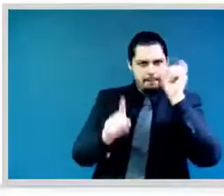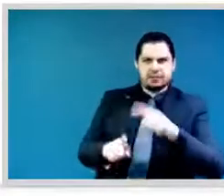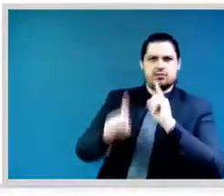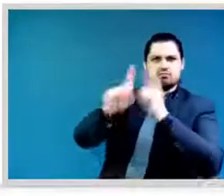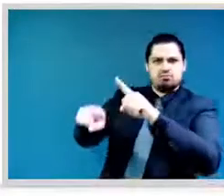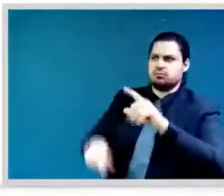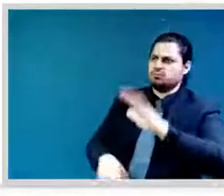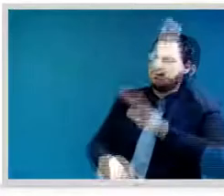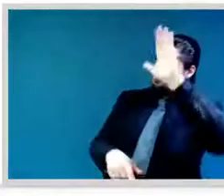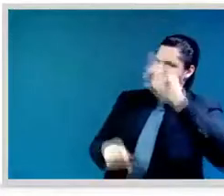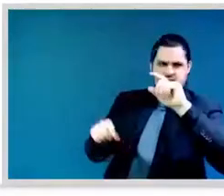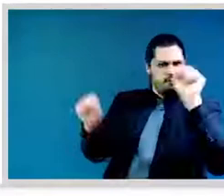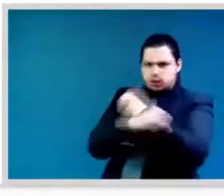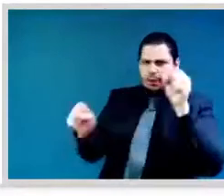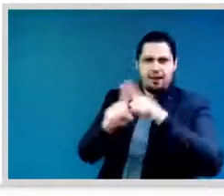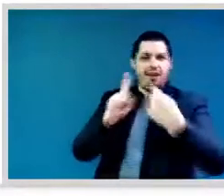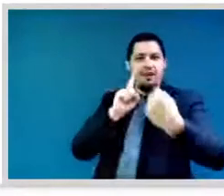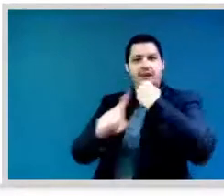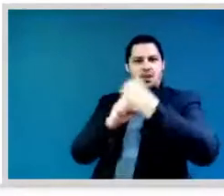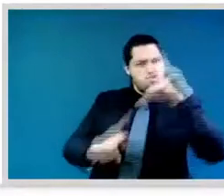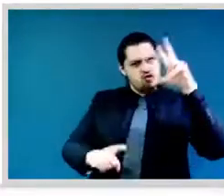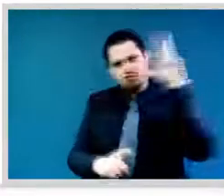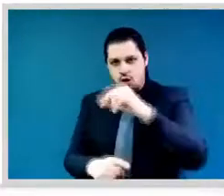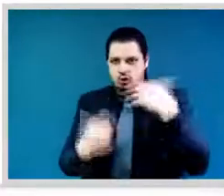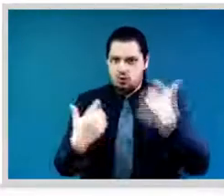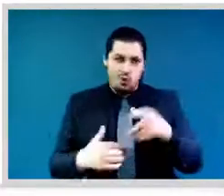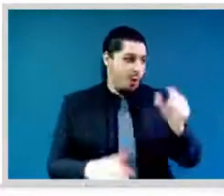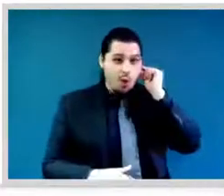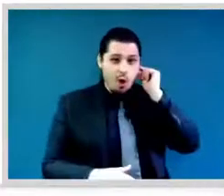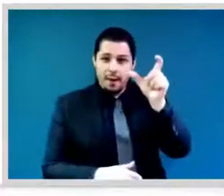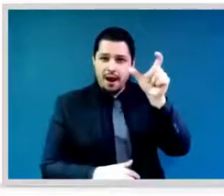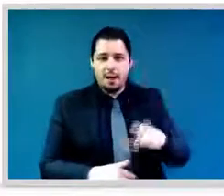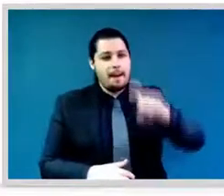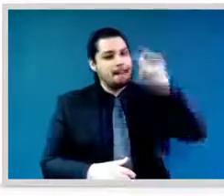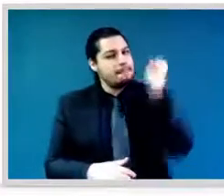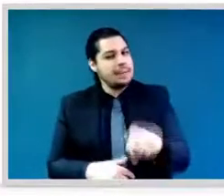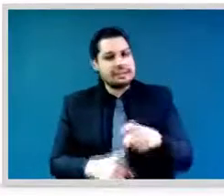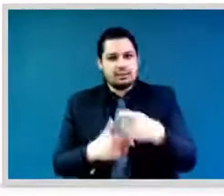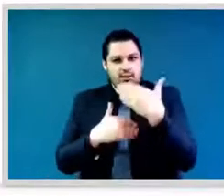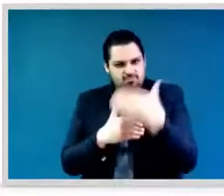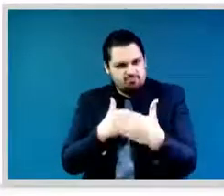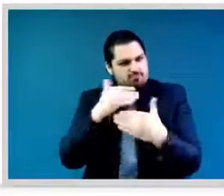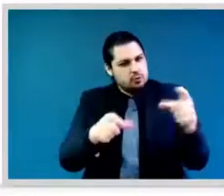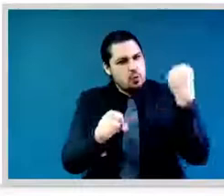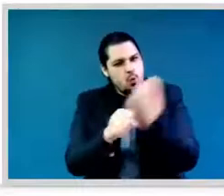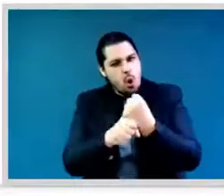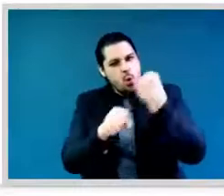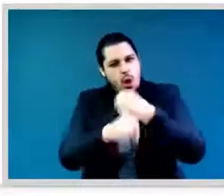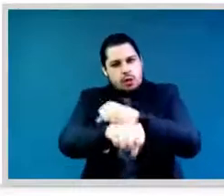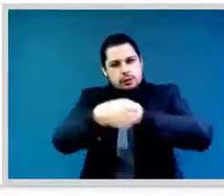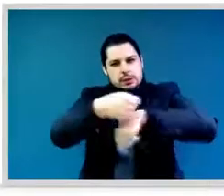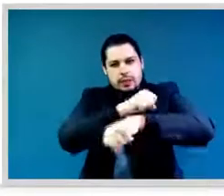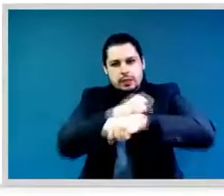incidido mucho estas campañas, sean privadas o públicas, o desde la